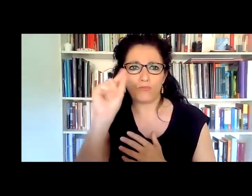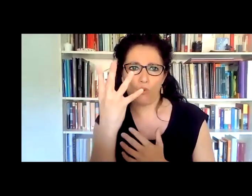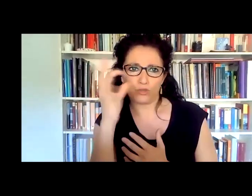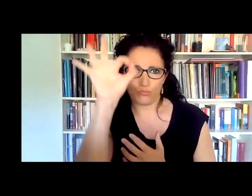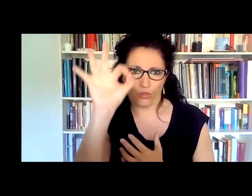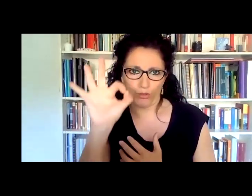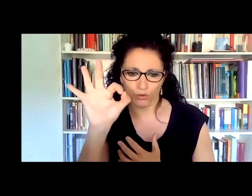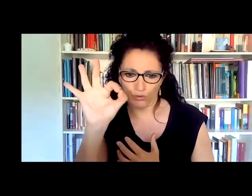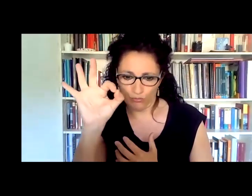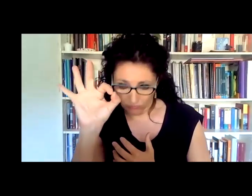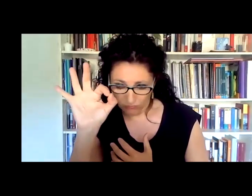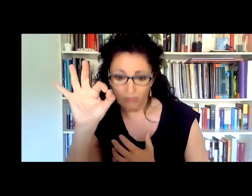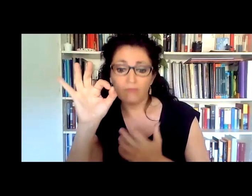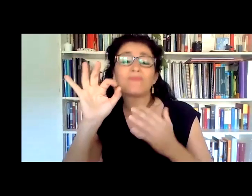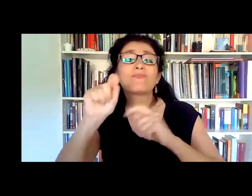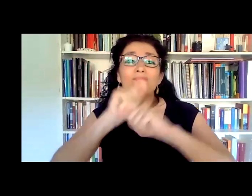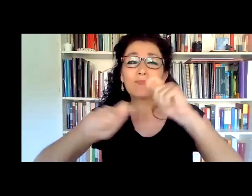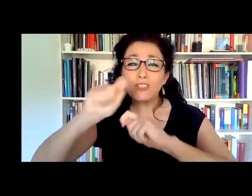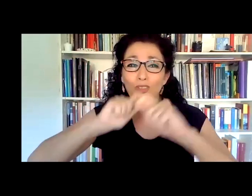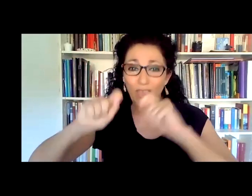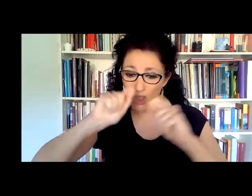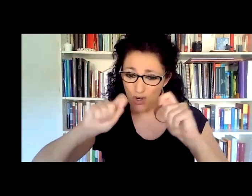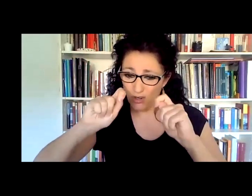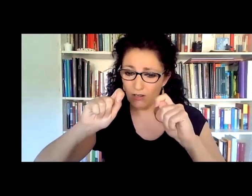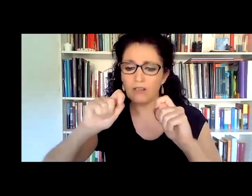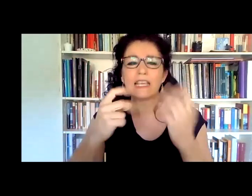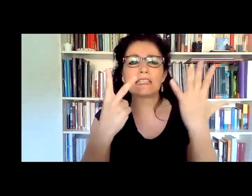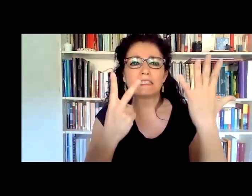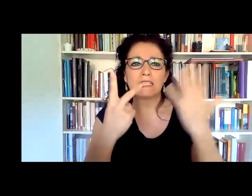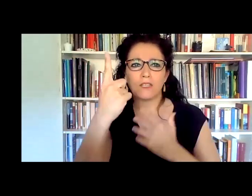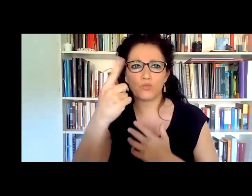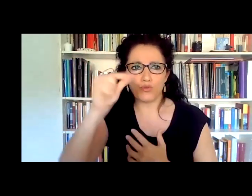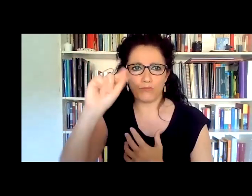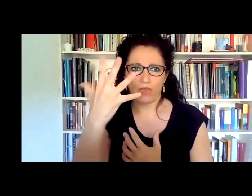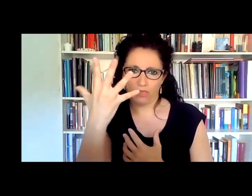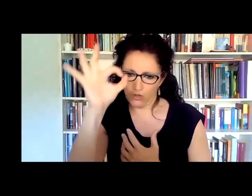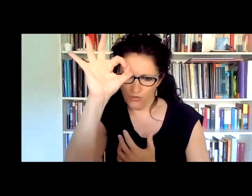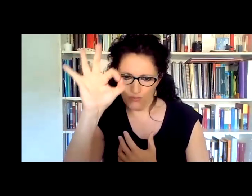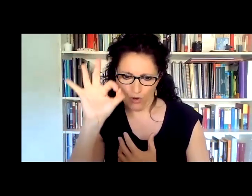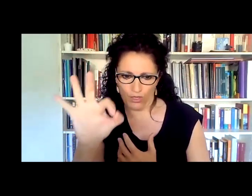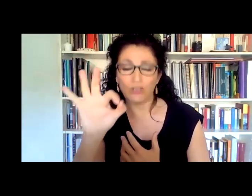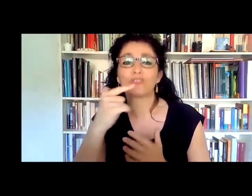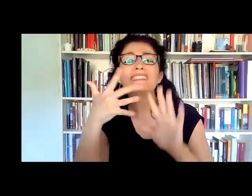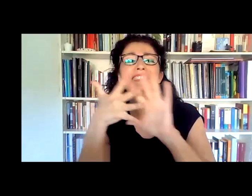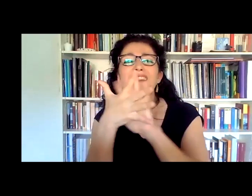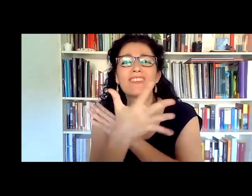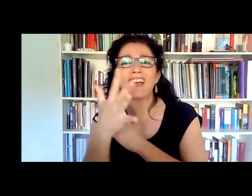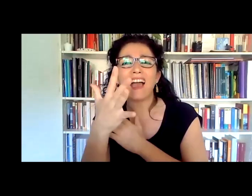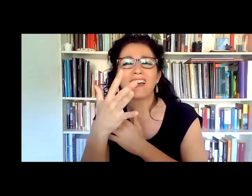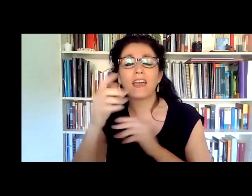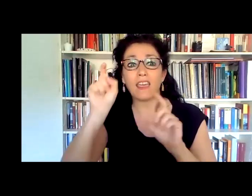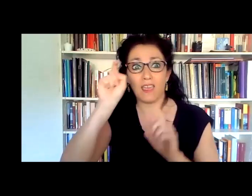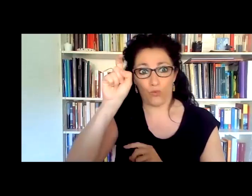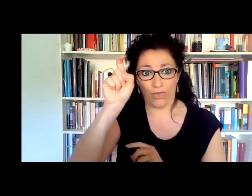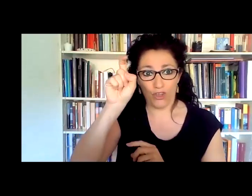responden en la adquisición de esa lengua dentro del ámbito familiar. En el educativo más de un 70% y